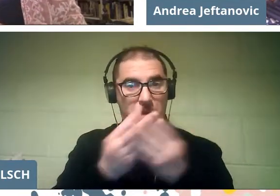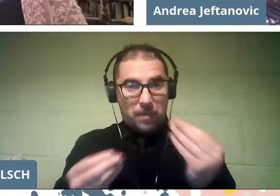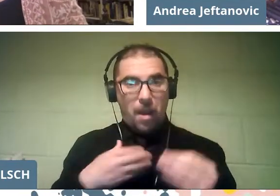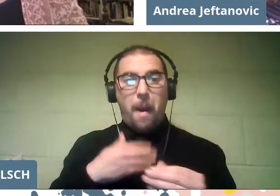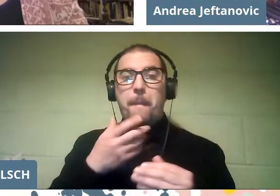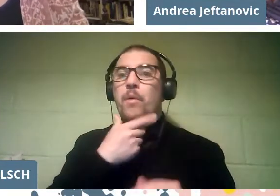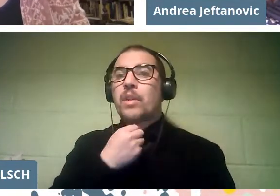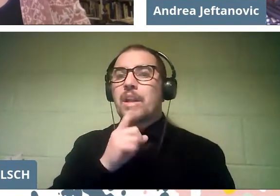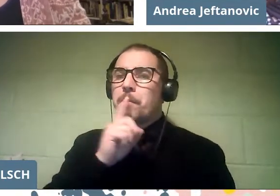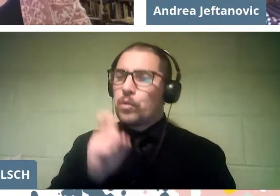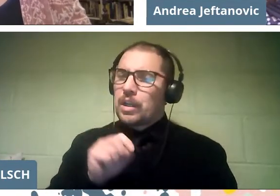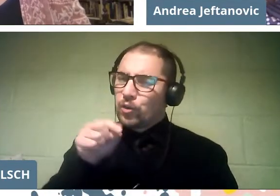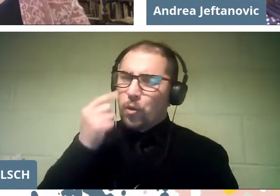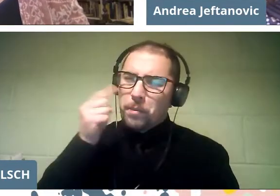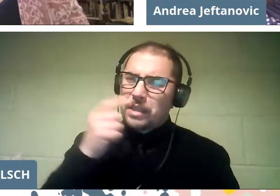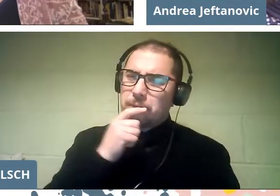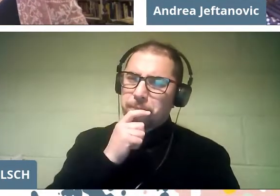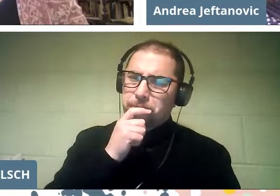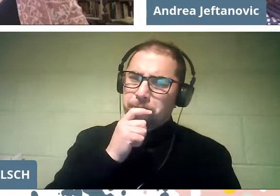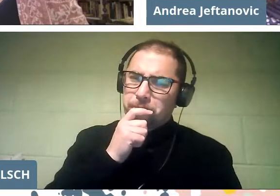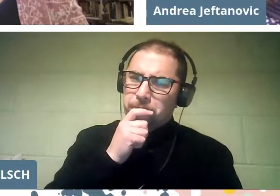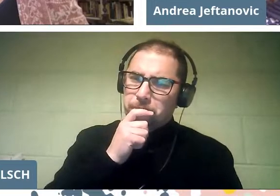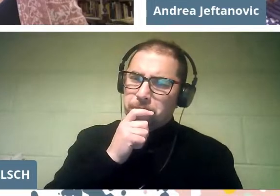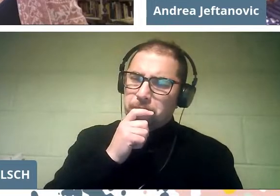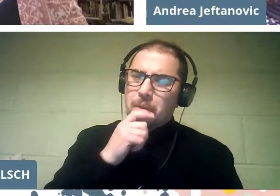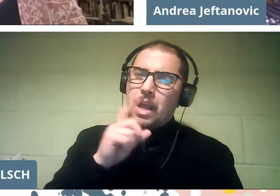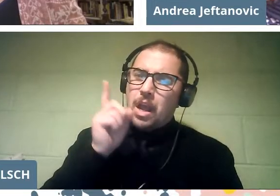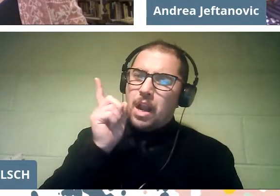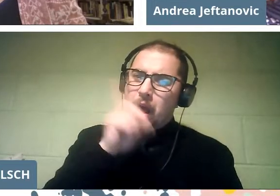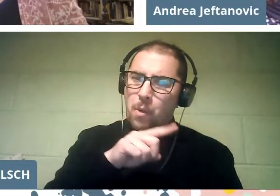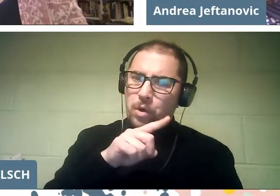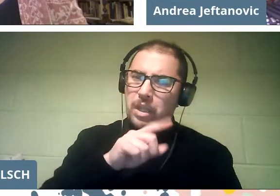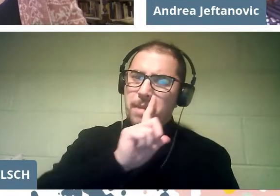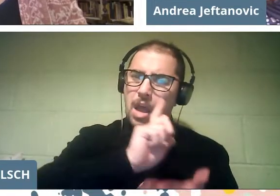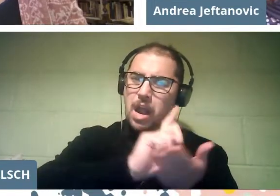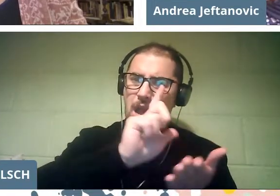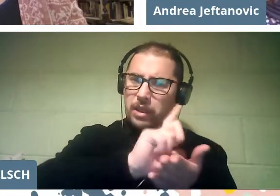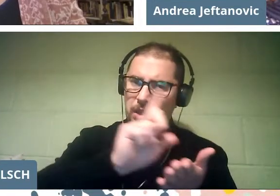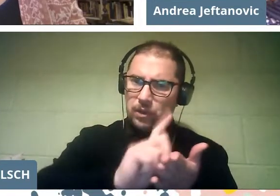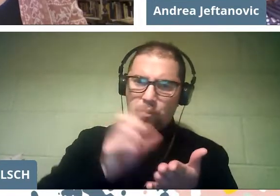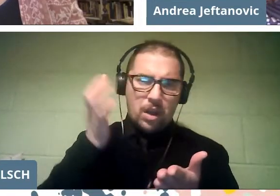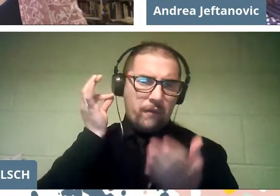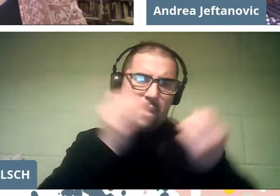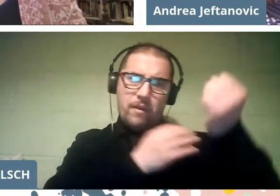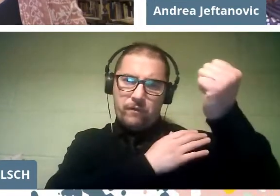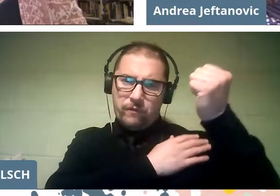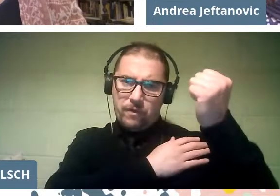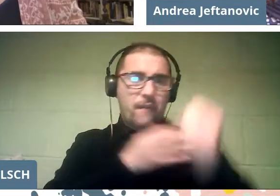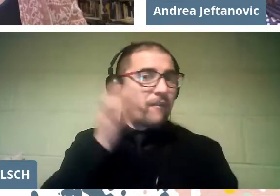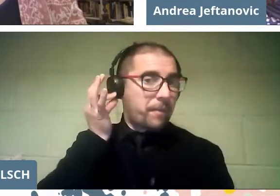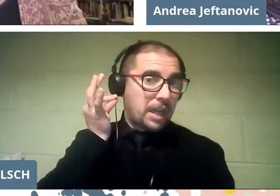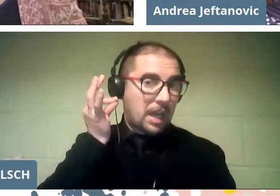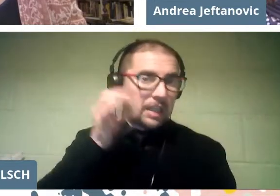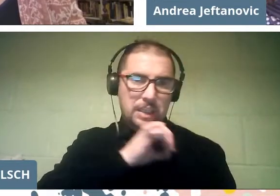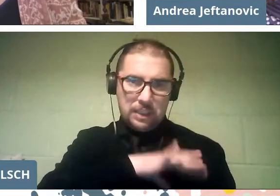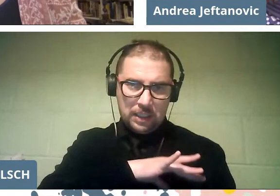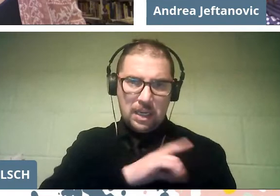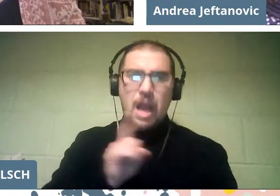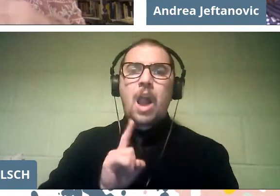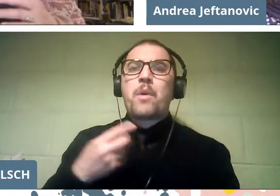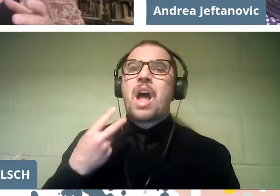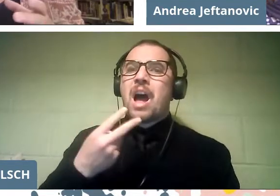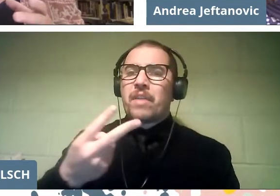si reconoces en las últimas literaturas femeninas en Chile alguna